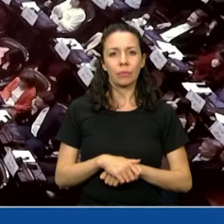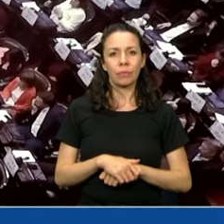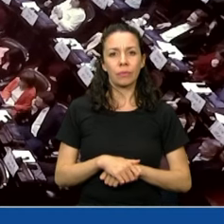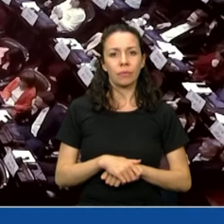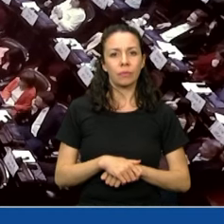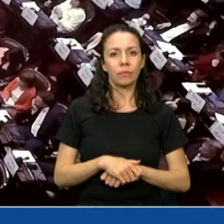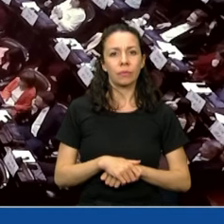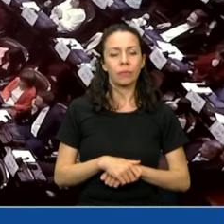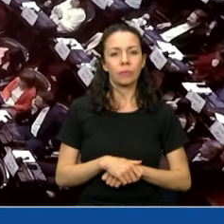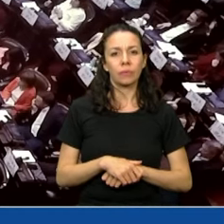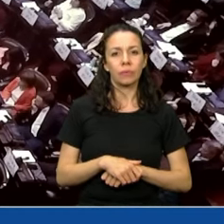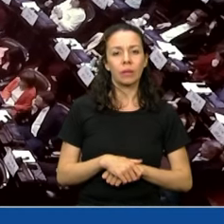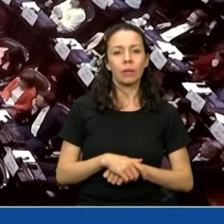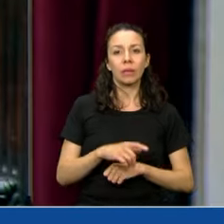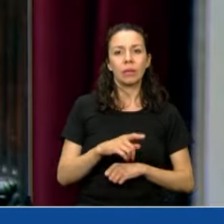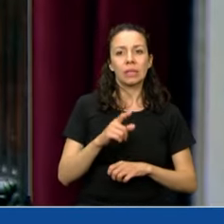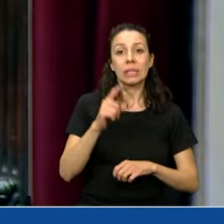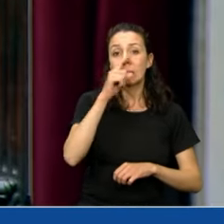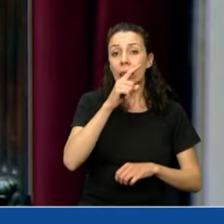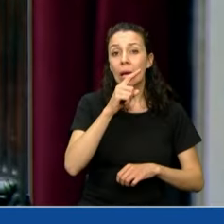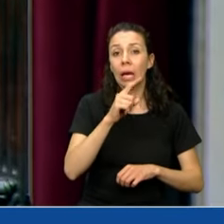6 s